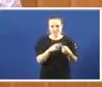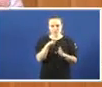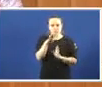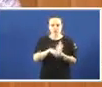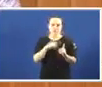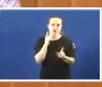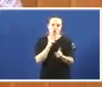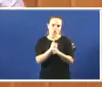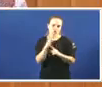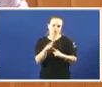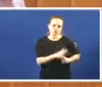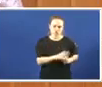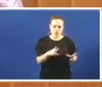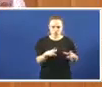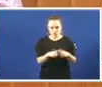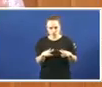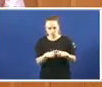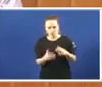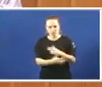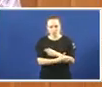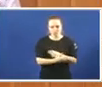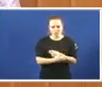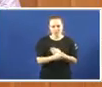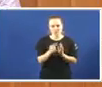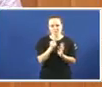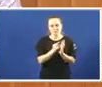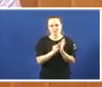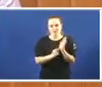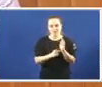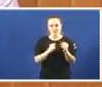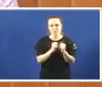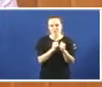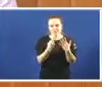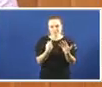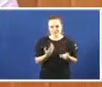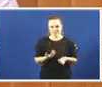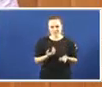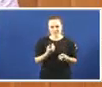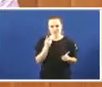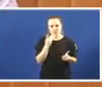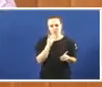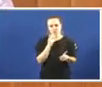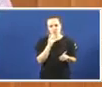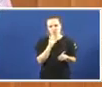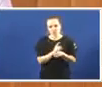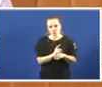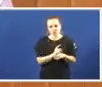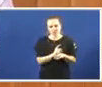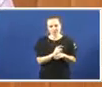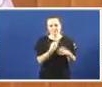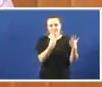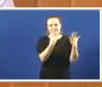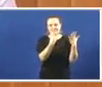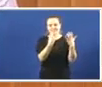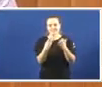con 170 millóns de euros e 26 medidas concretas para combater unha das principais lacras do noso país, as 700.000 persoas